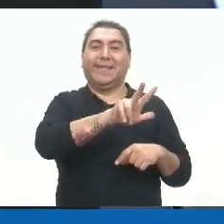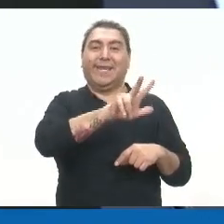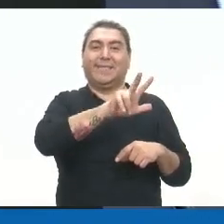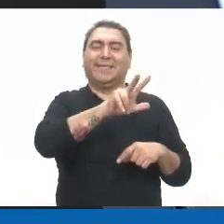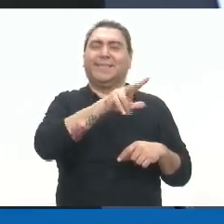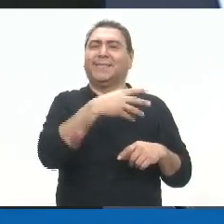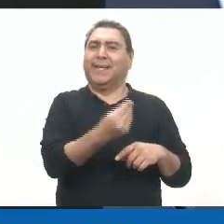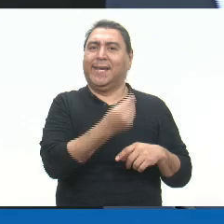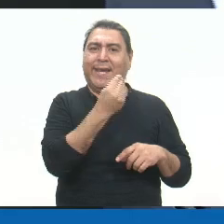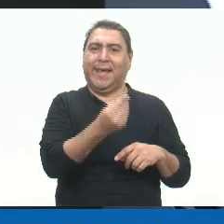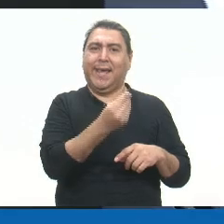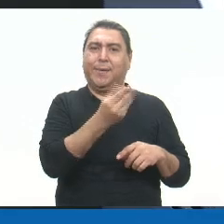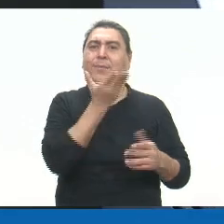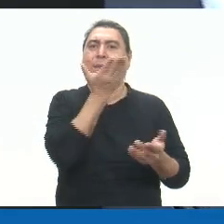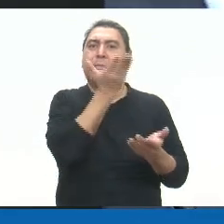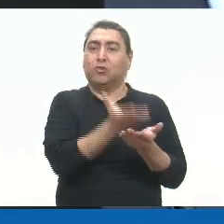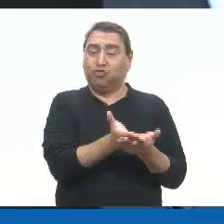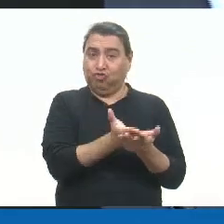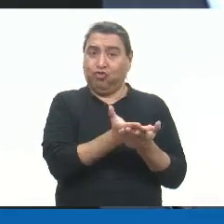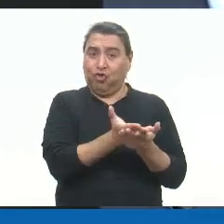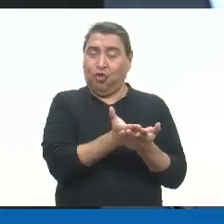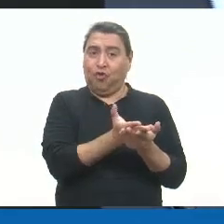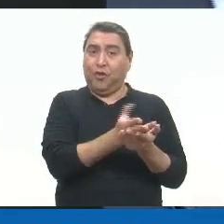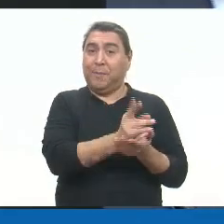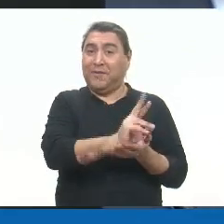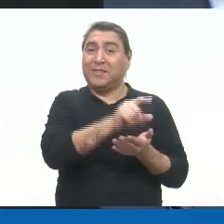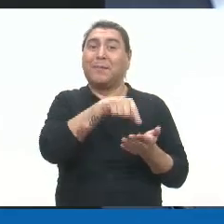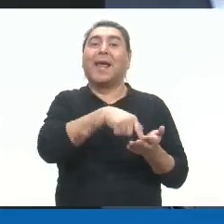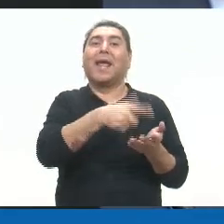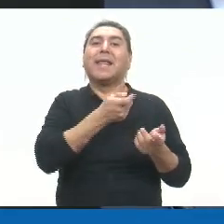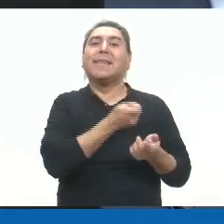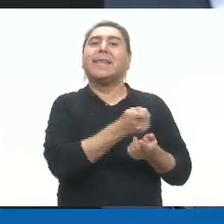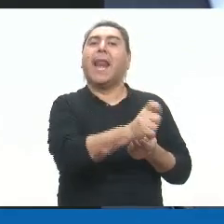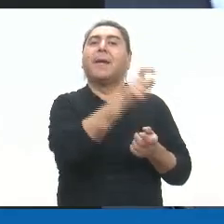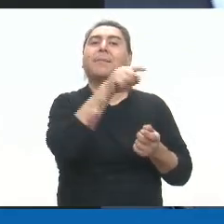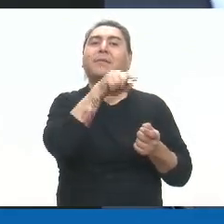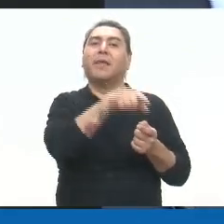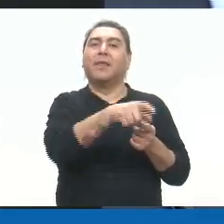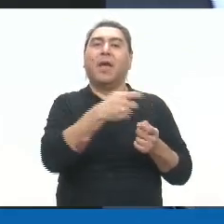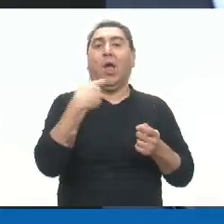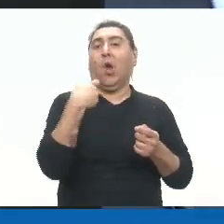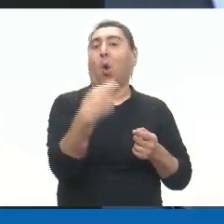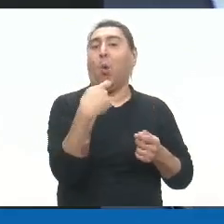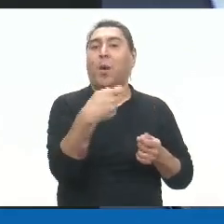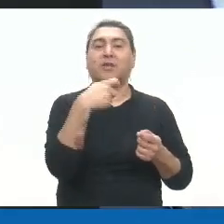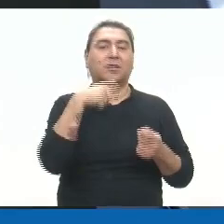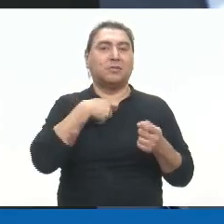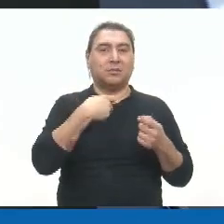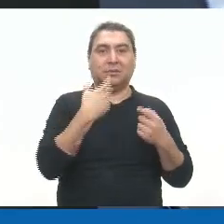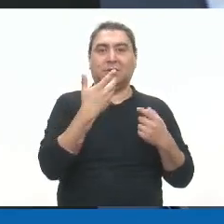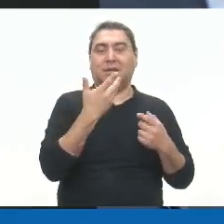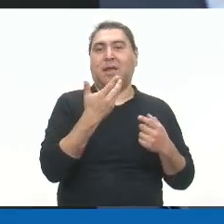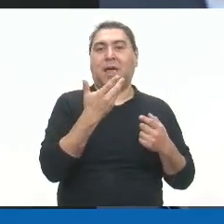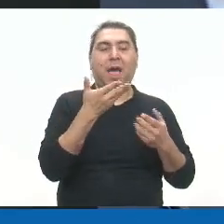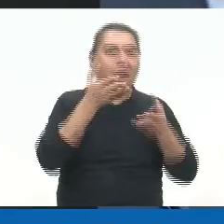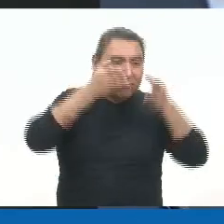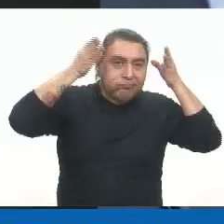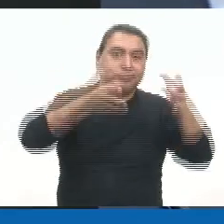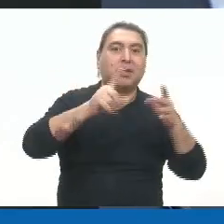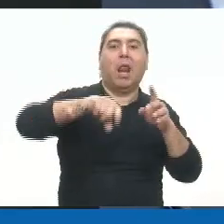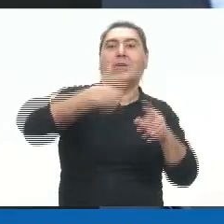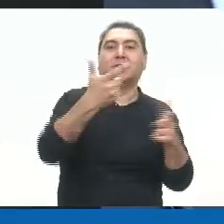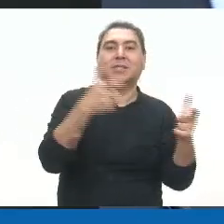que hizo una moción de preferencia para que el trámite de la movilidad jubilatoria se trate con preferencia en la